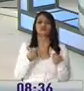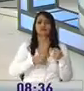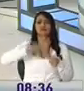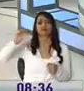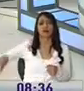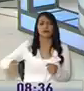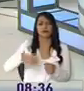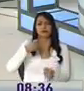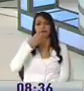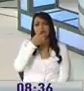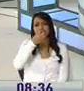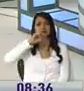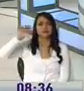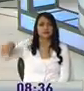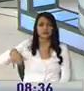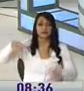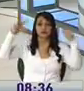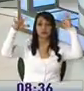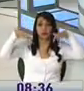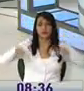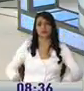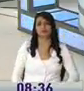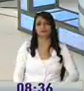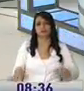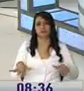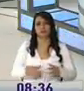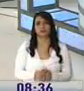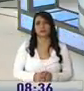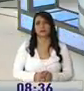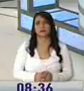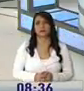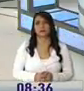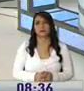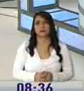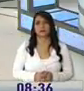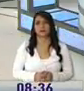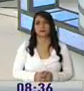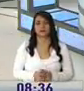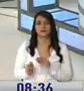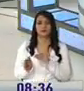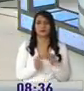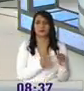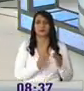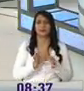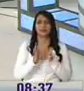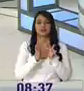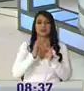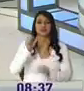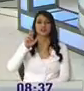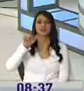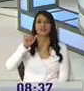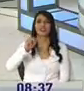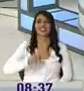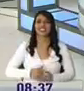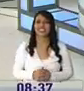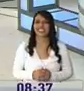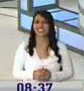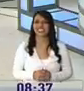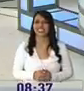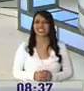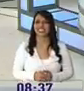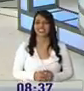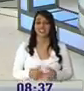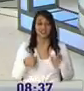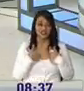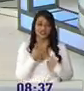basuras y claro llueve y es terrible vamos con Ali Así es nos vamos con la Sofi vamos a hacer contactos directo Yo estoy